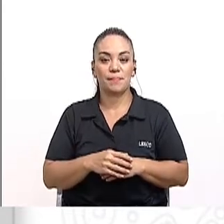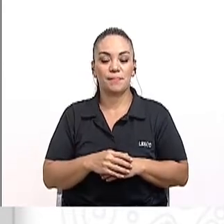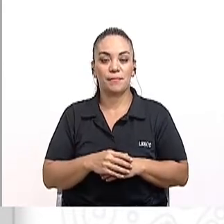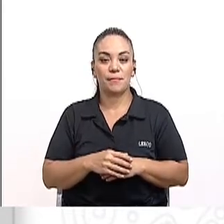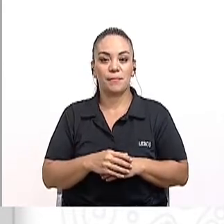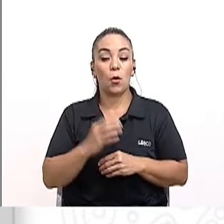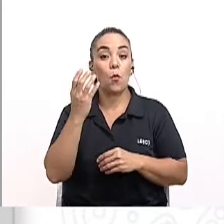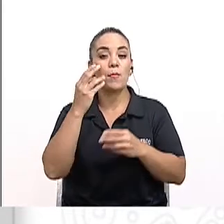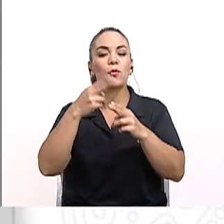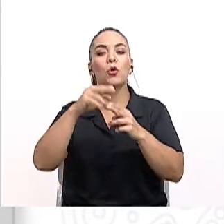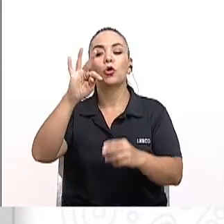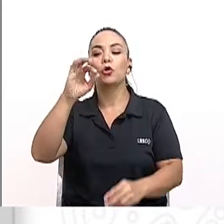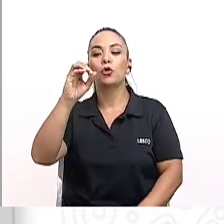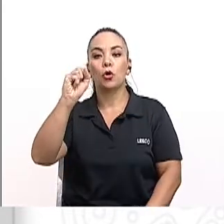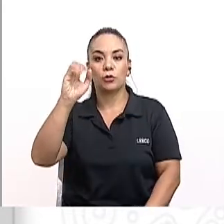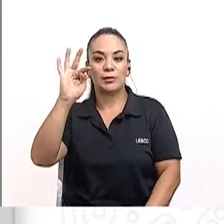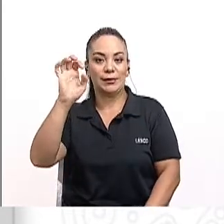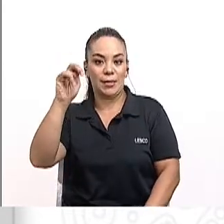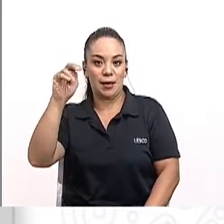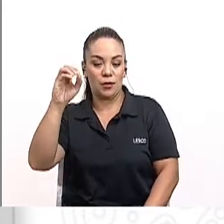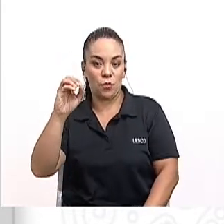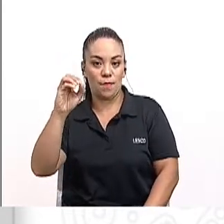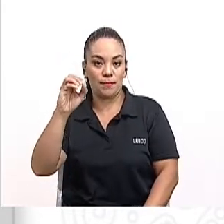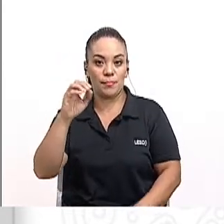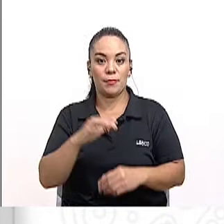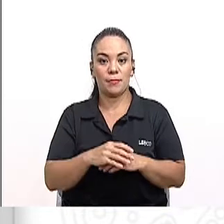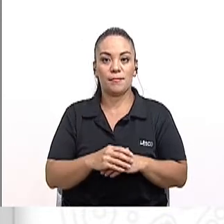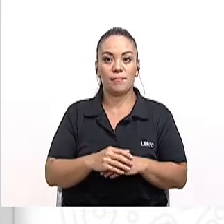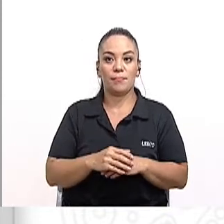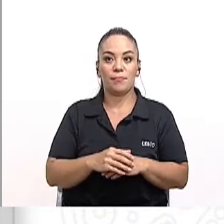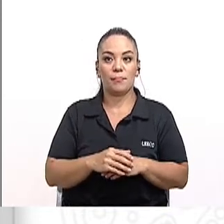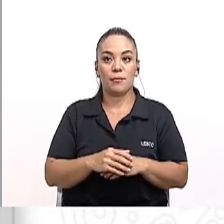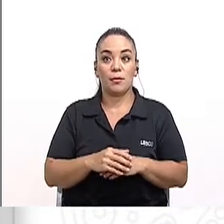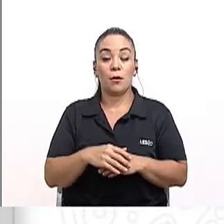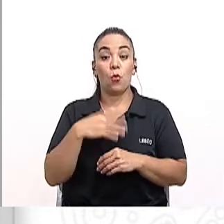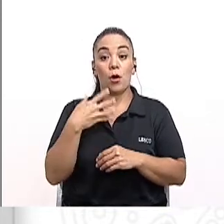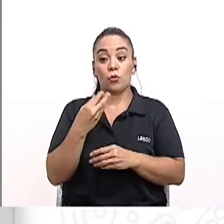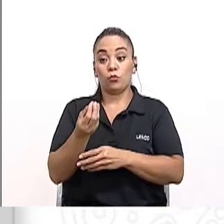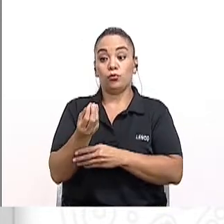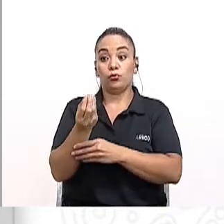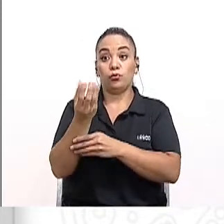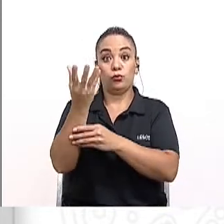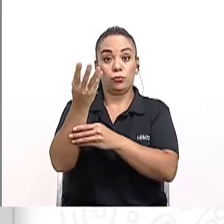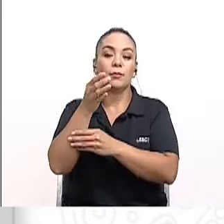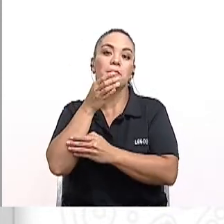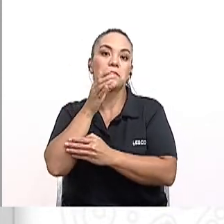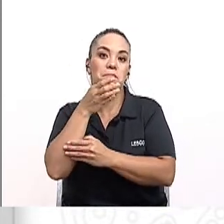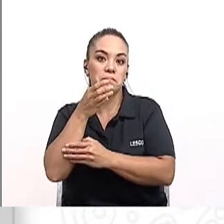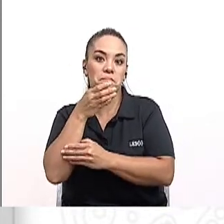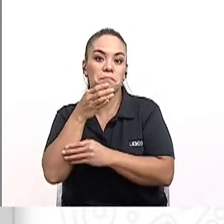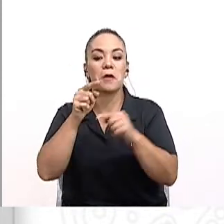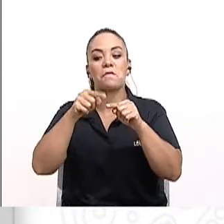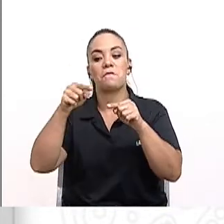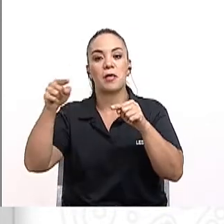yo lo encienda, él va a tender a calentarse y me va a emitir una radiación térmica. Esta